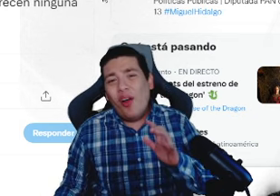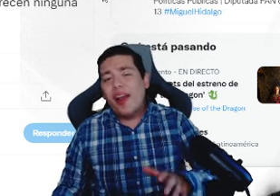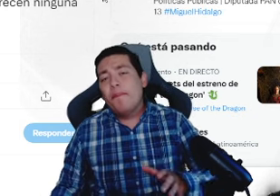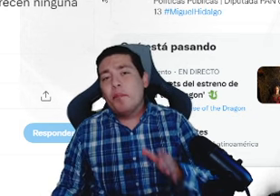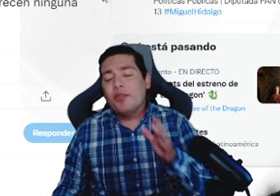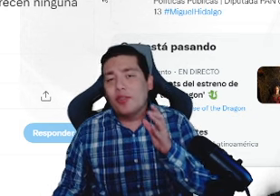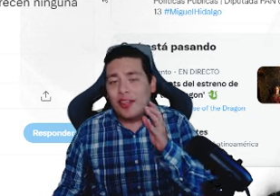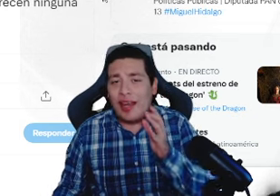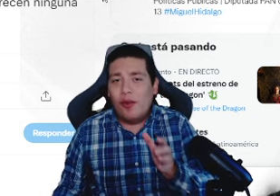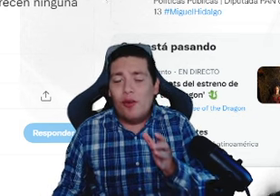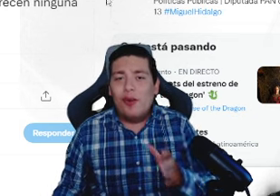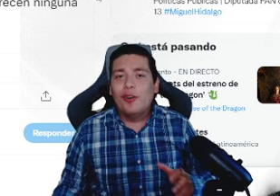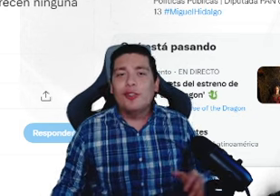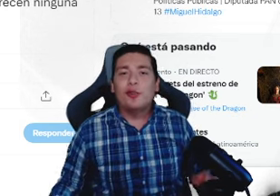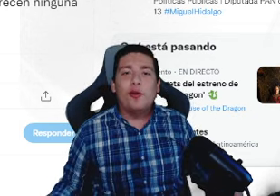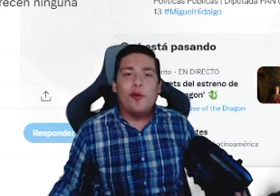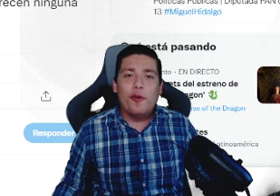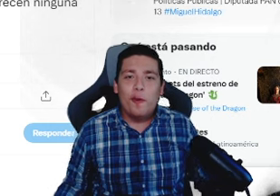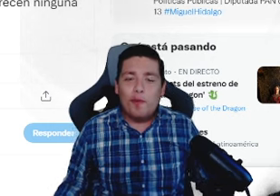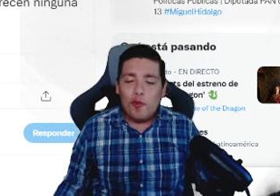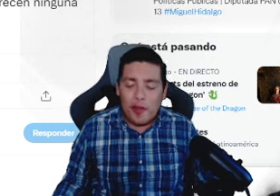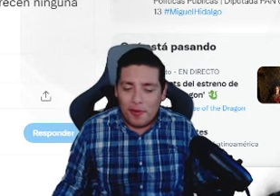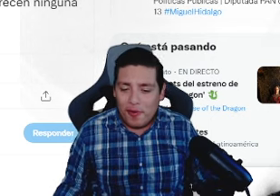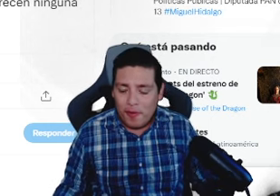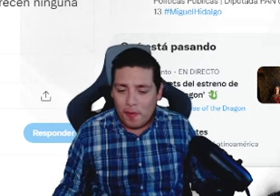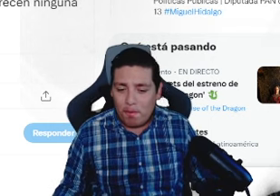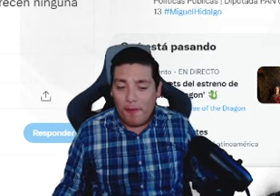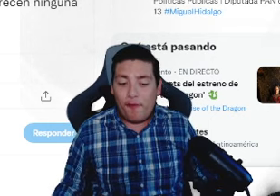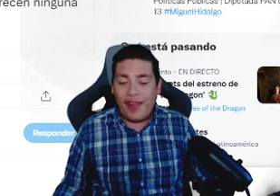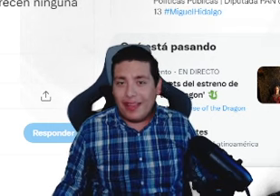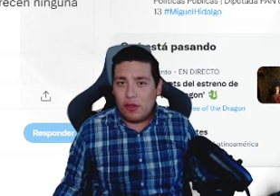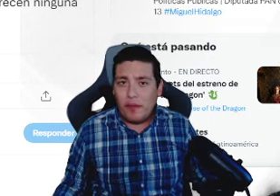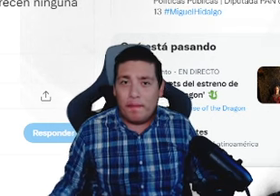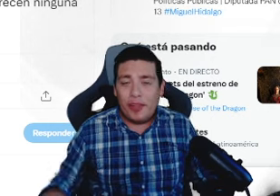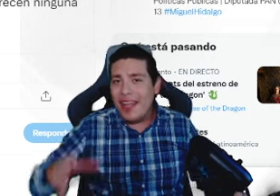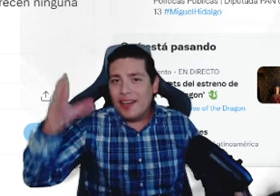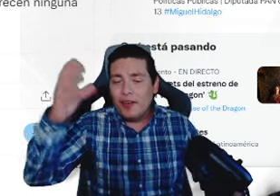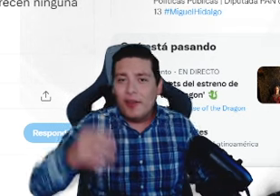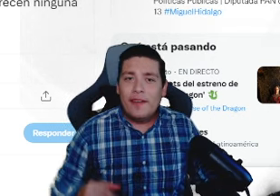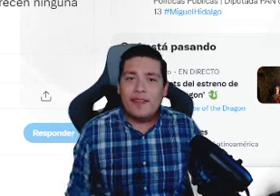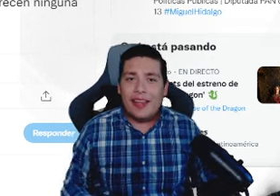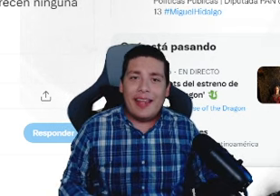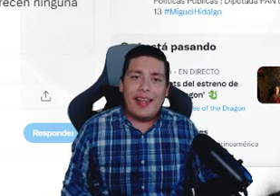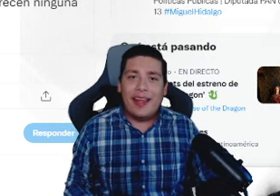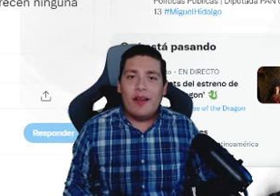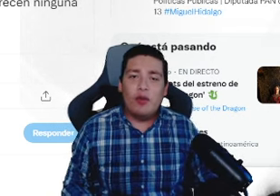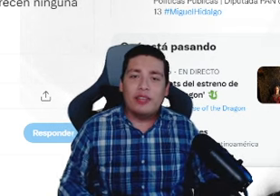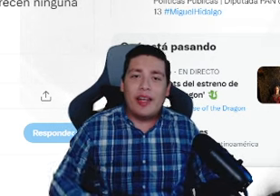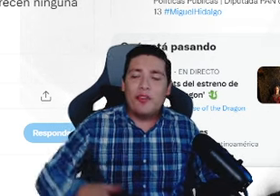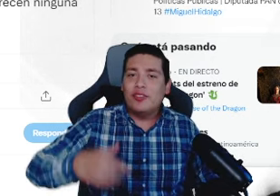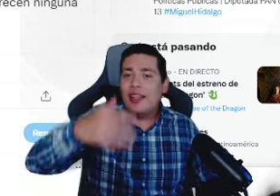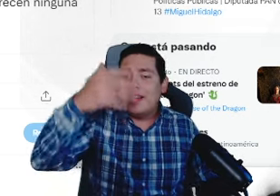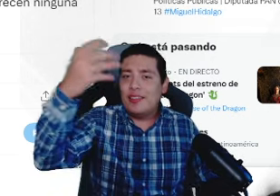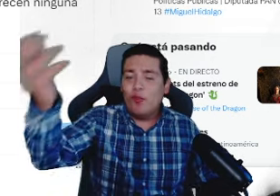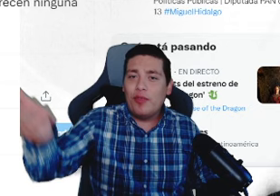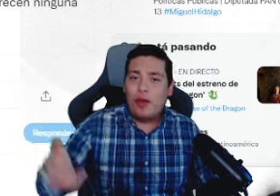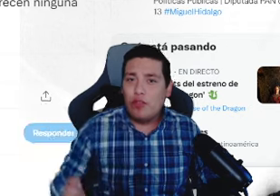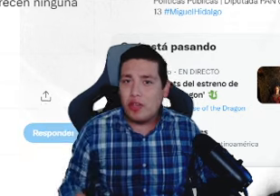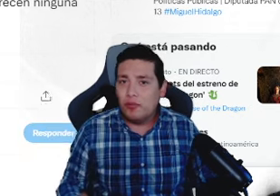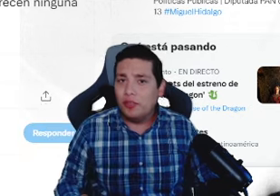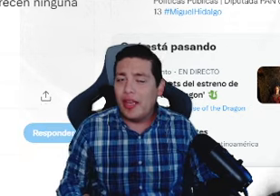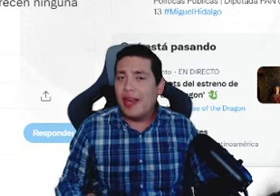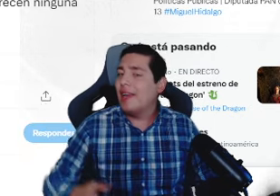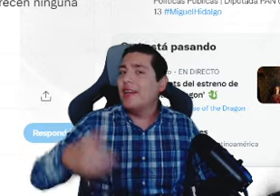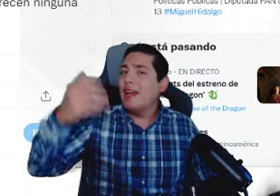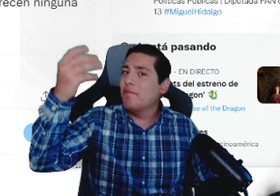Y ahora, pues nos regaló otro nuevo panfleto digno de los años en la Segunda